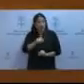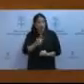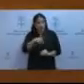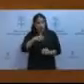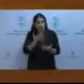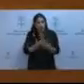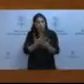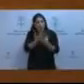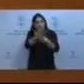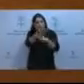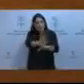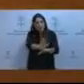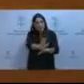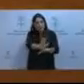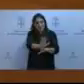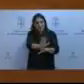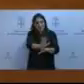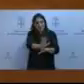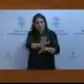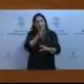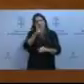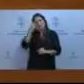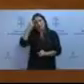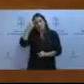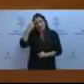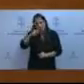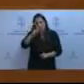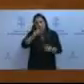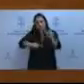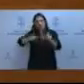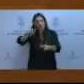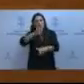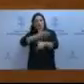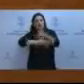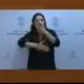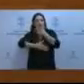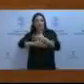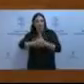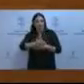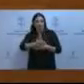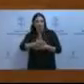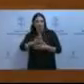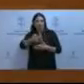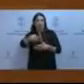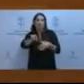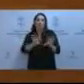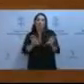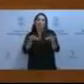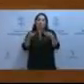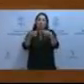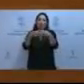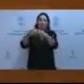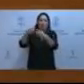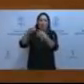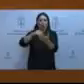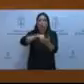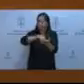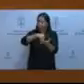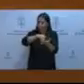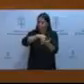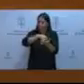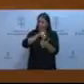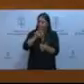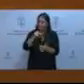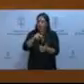propuesta desde la consciencia de que las personas con discapacidad, a pesar de ser uno de los colectivos más vulnerables,